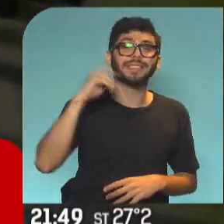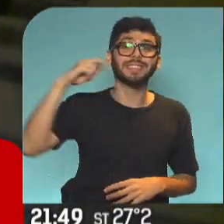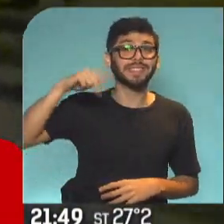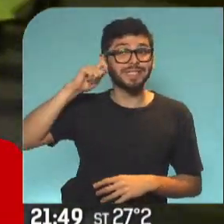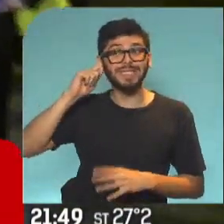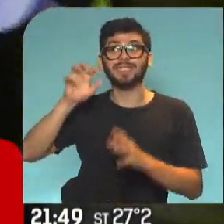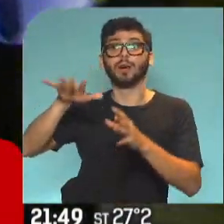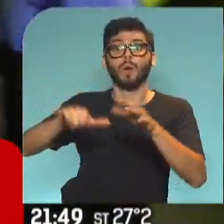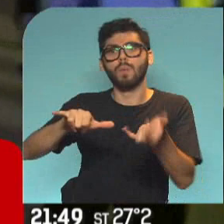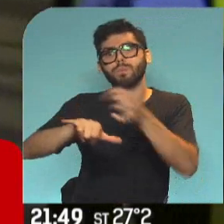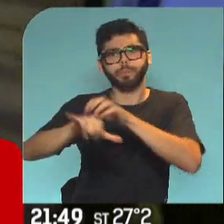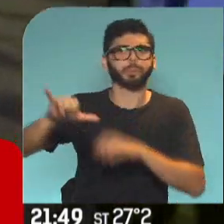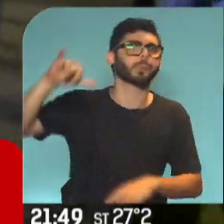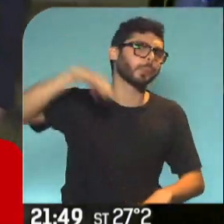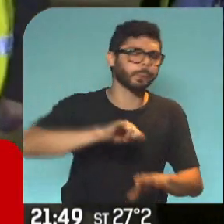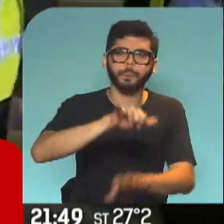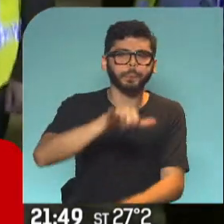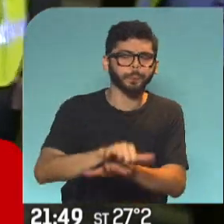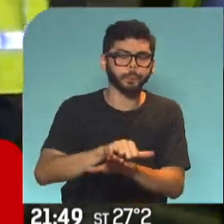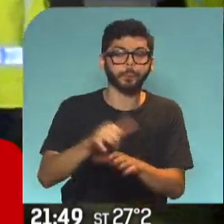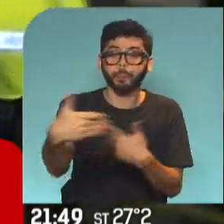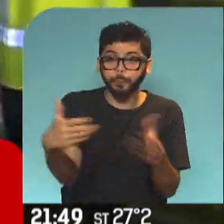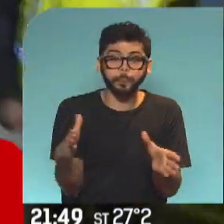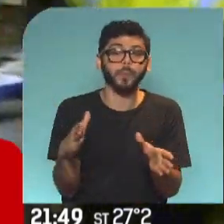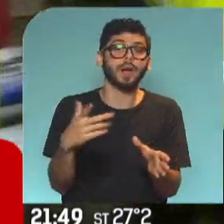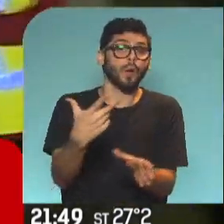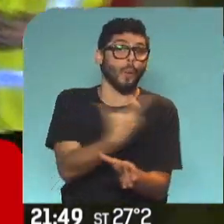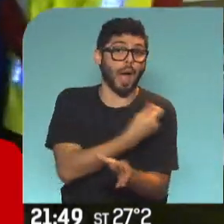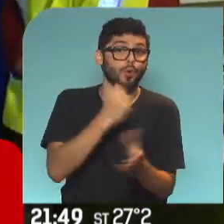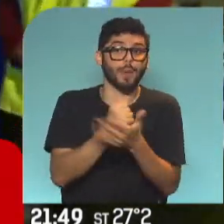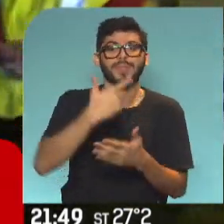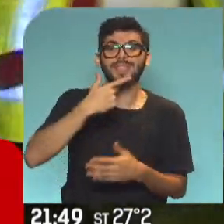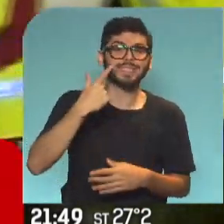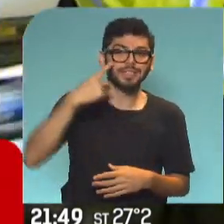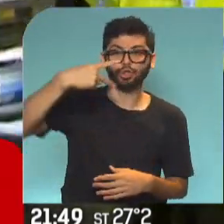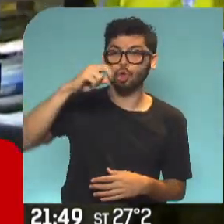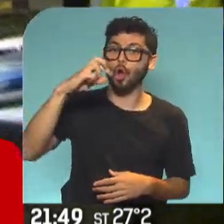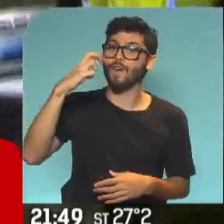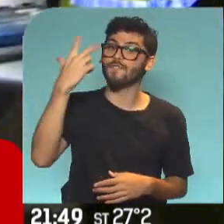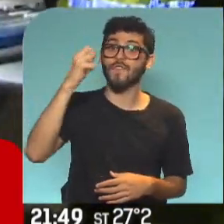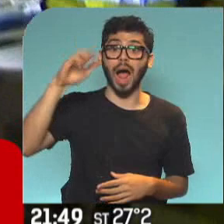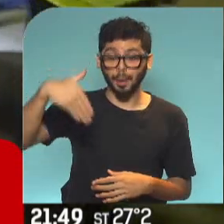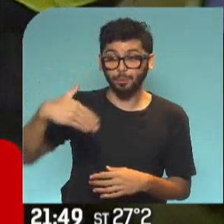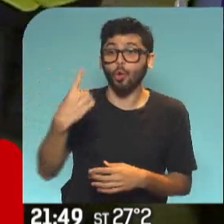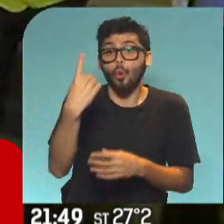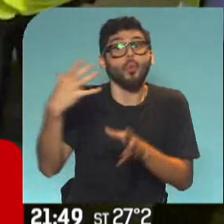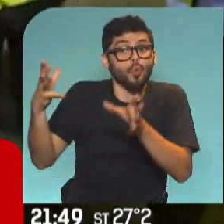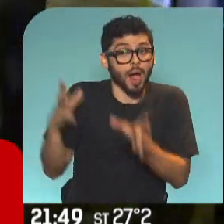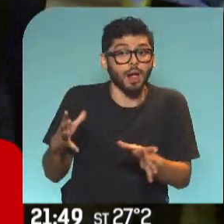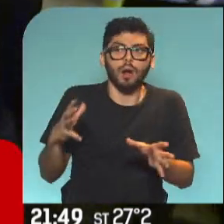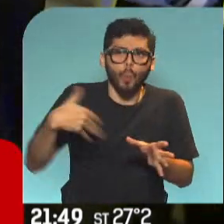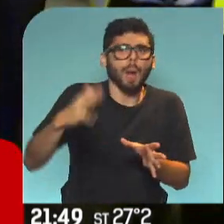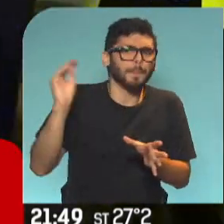cuales llegará a nuestro país, una de las cuales ha llegado y una de las cuales seguirá llegando. Se acerca Santiago Cafiero,